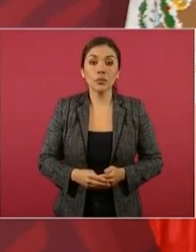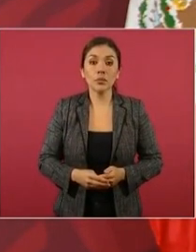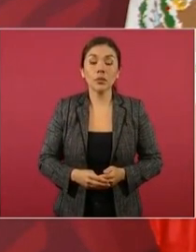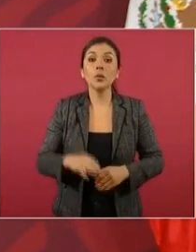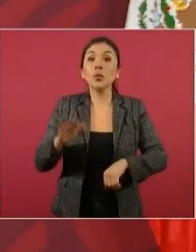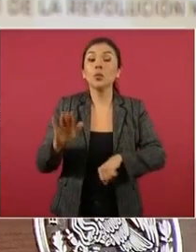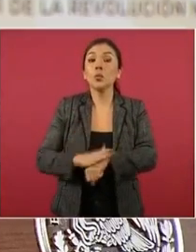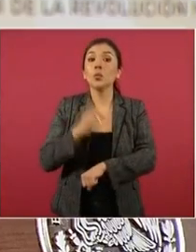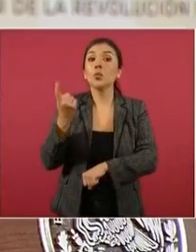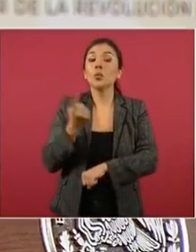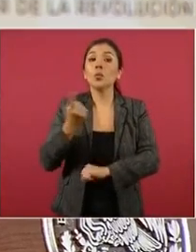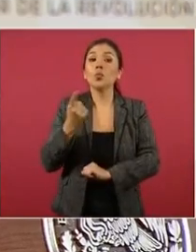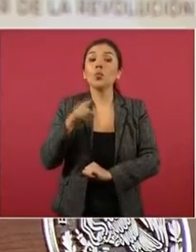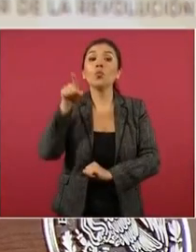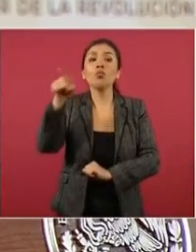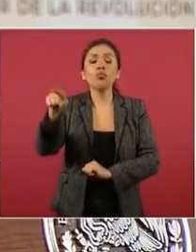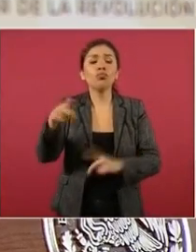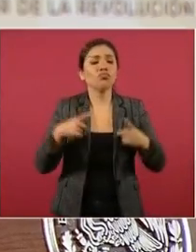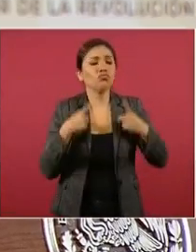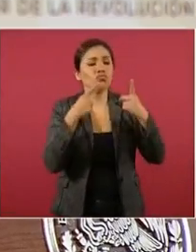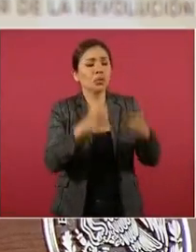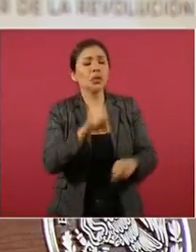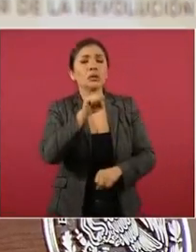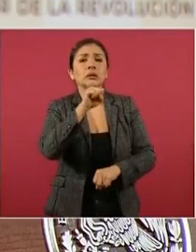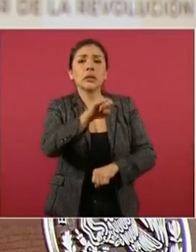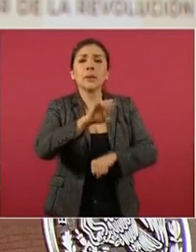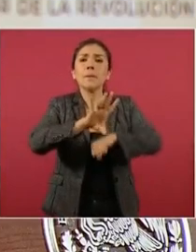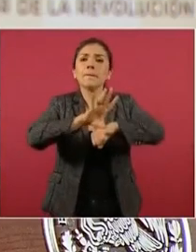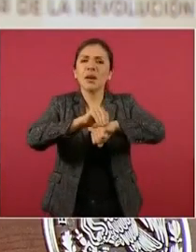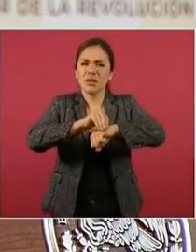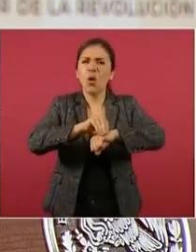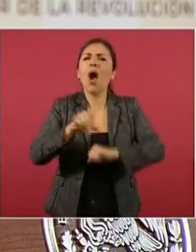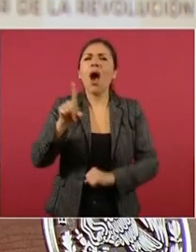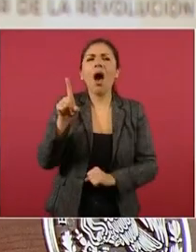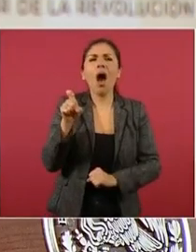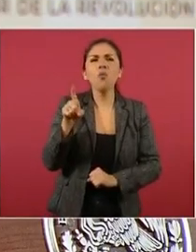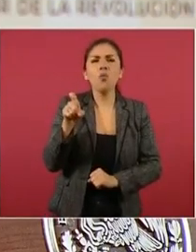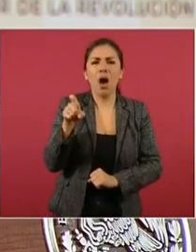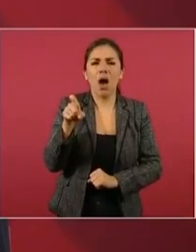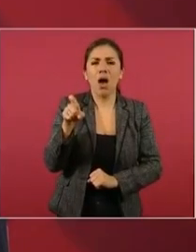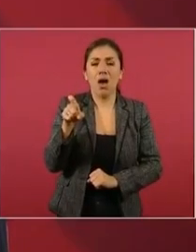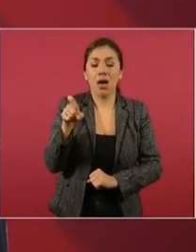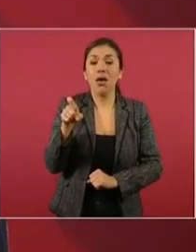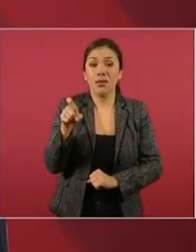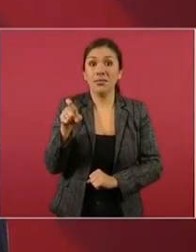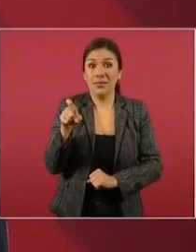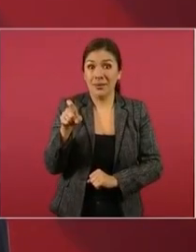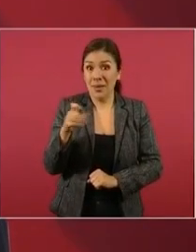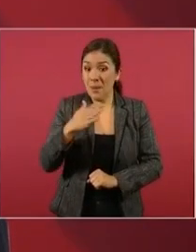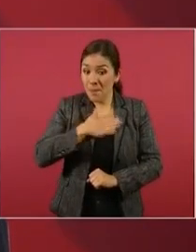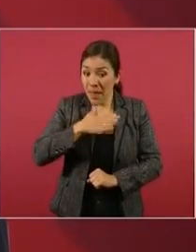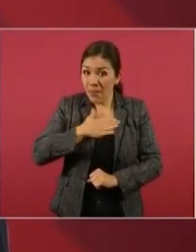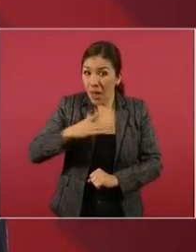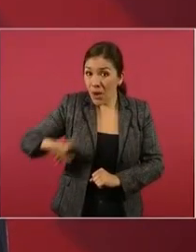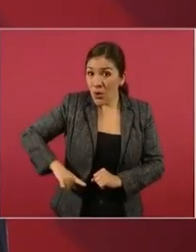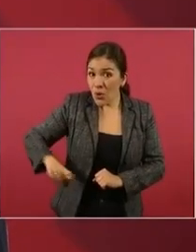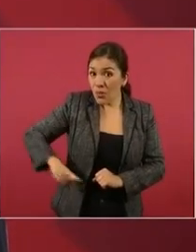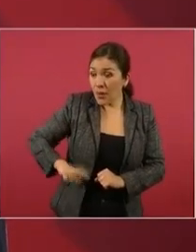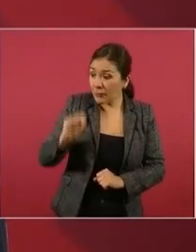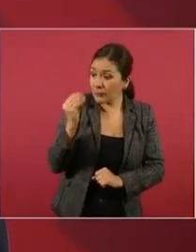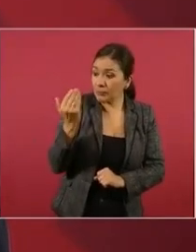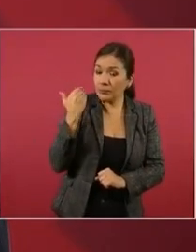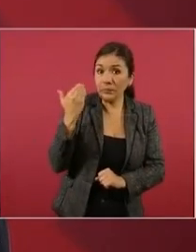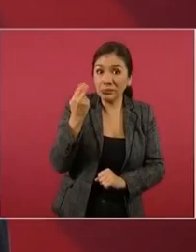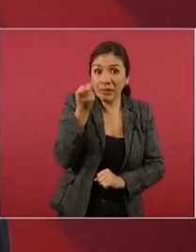este país, pues sí, sí, sí tiene que tener algún tipo de jubilación, de pensión por los años de trabajo.